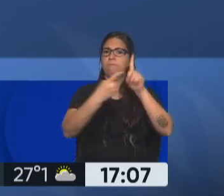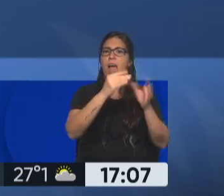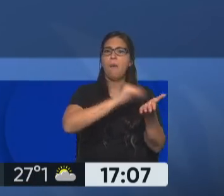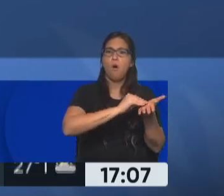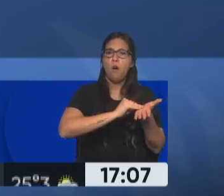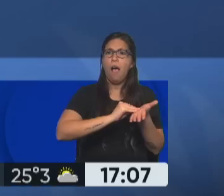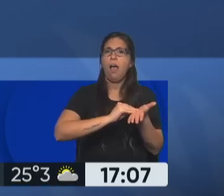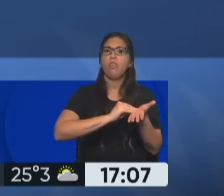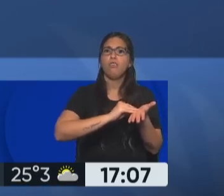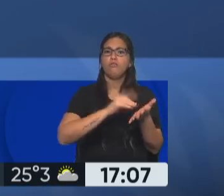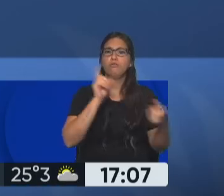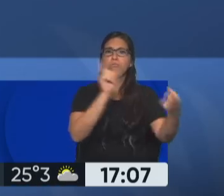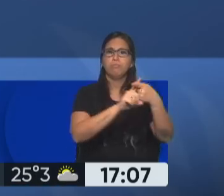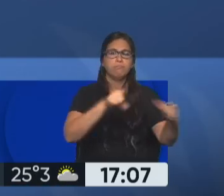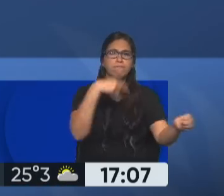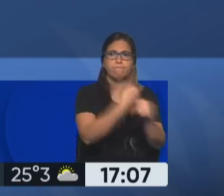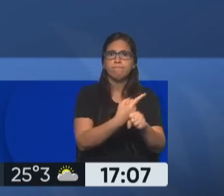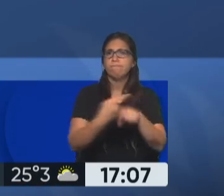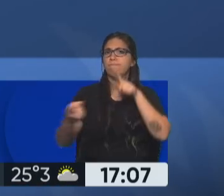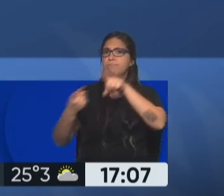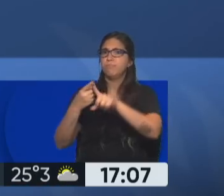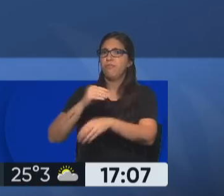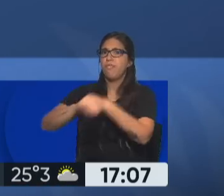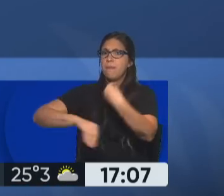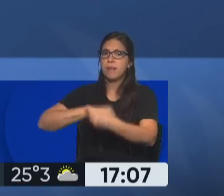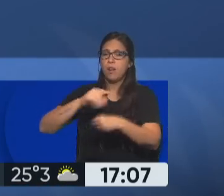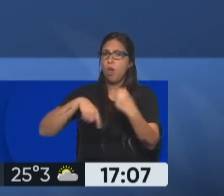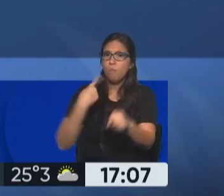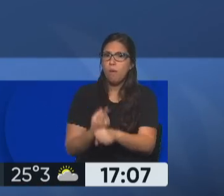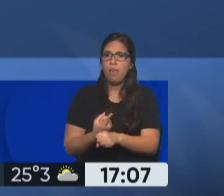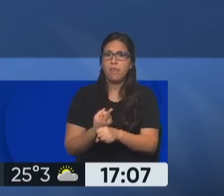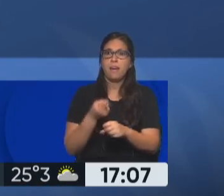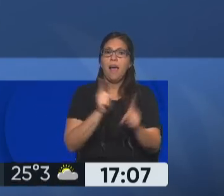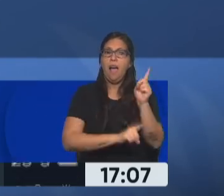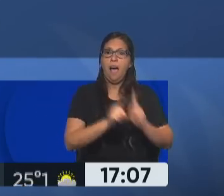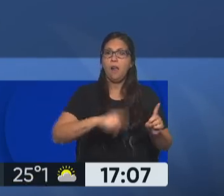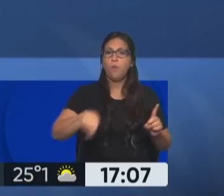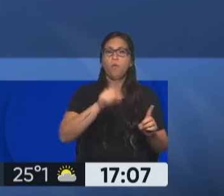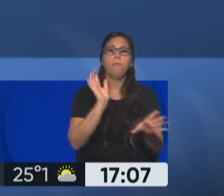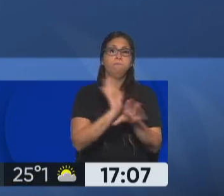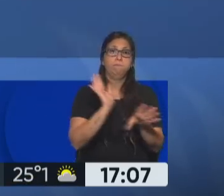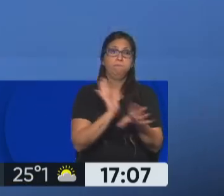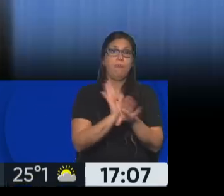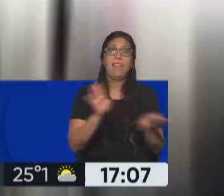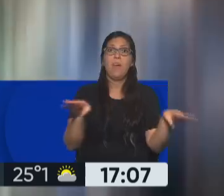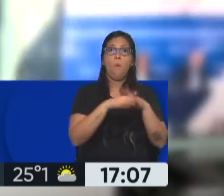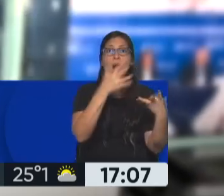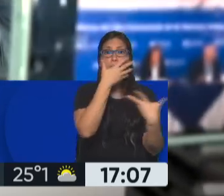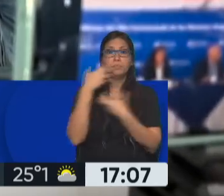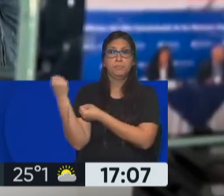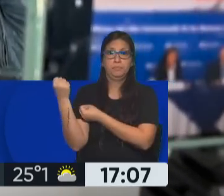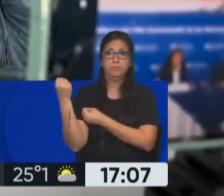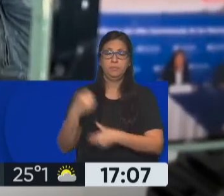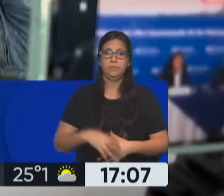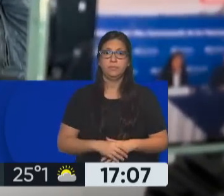their choice or to have contact with their families. Some of these cases would amount to enforced disappearances.